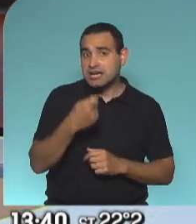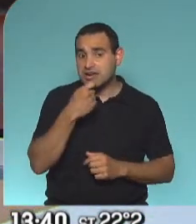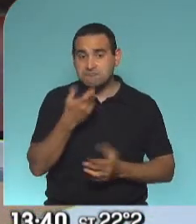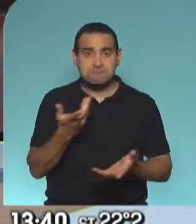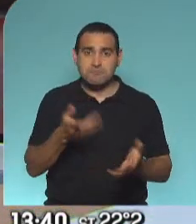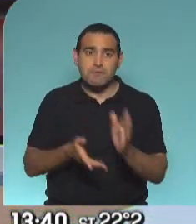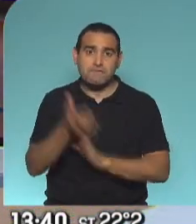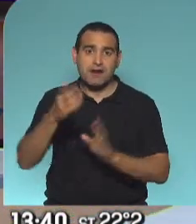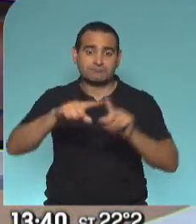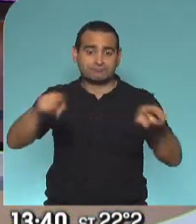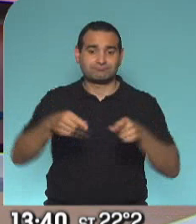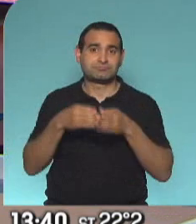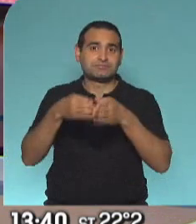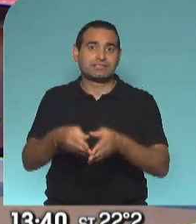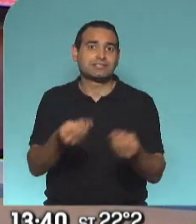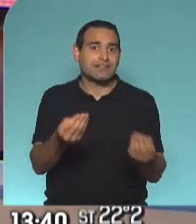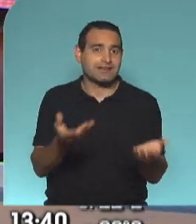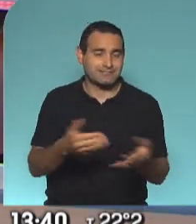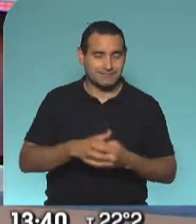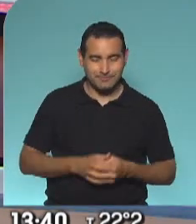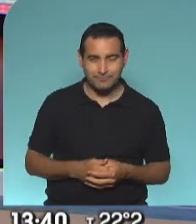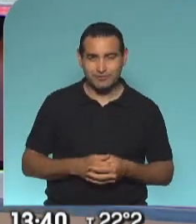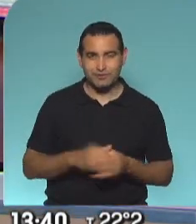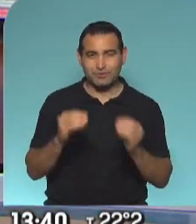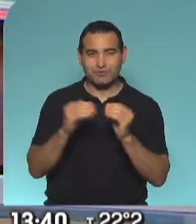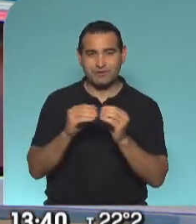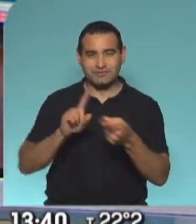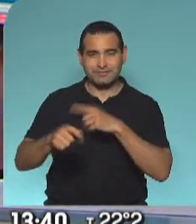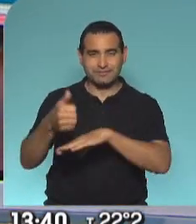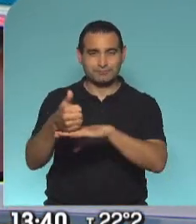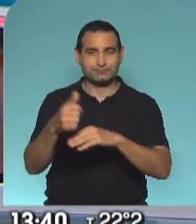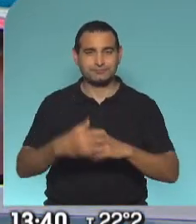las piletas con el tema, tal como lo anticipó esta Florencia Rodríguez? Flor.